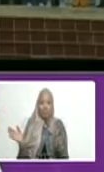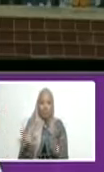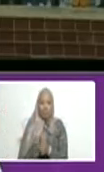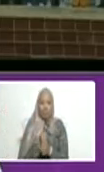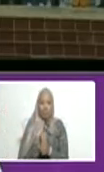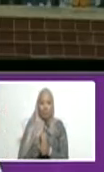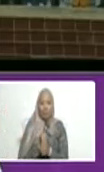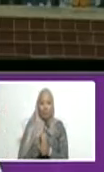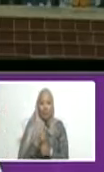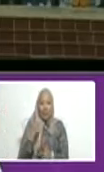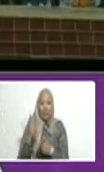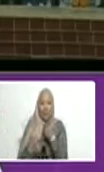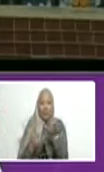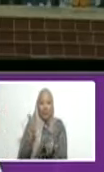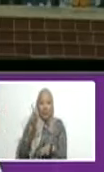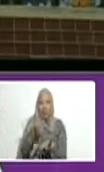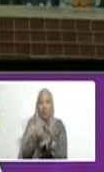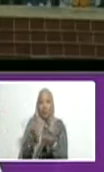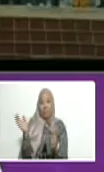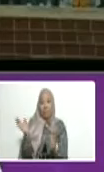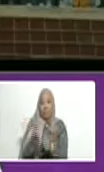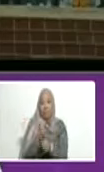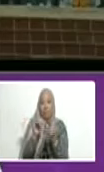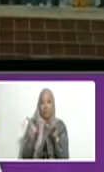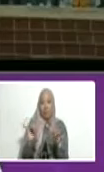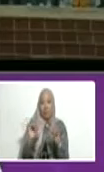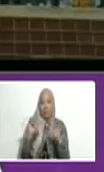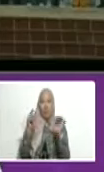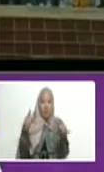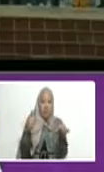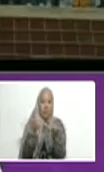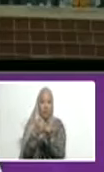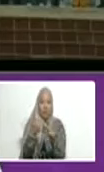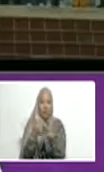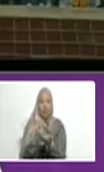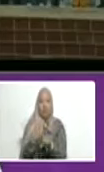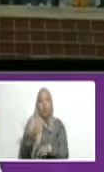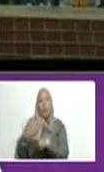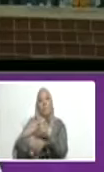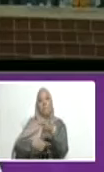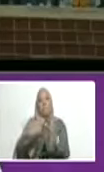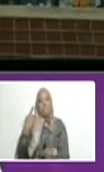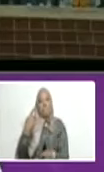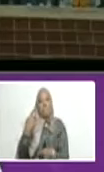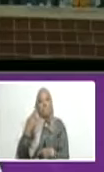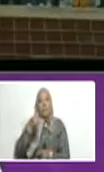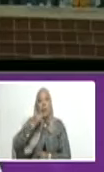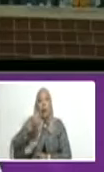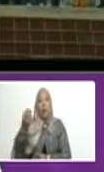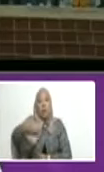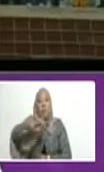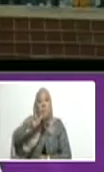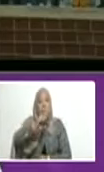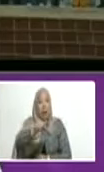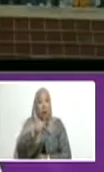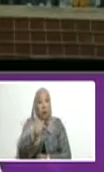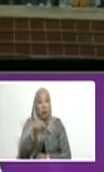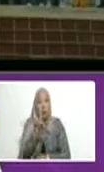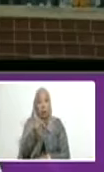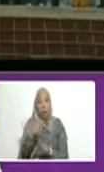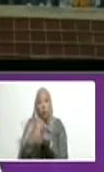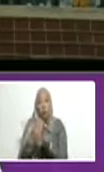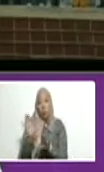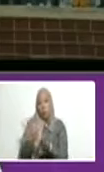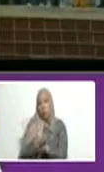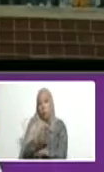capturamos. Y entonces al capturarlos ahí mismo se empezaron a echar dedo, como se dice. Uno acusó al